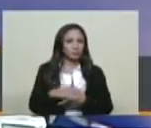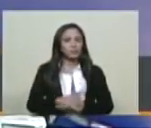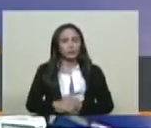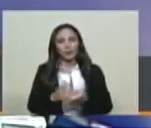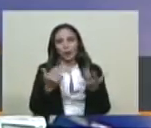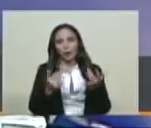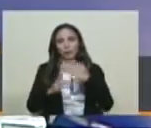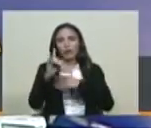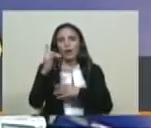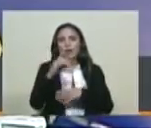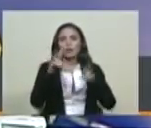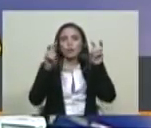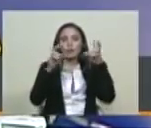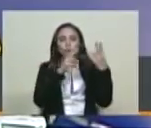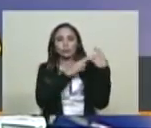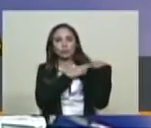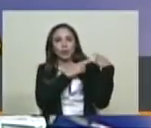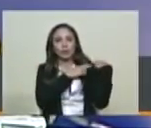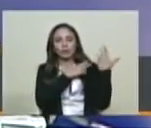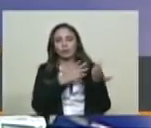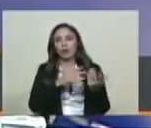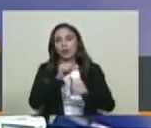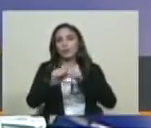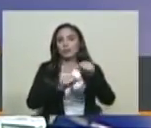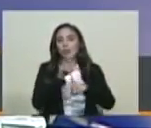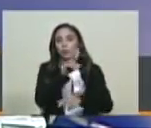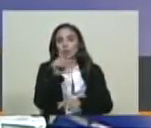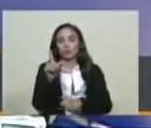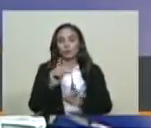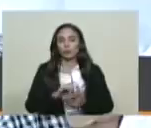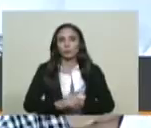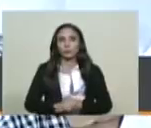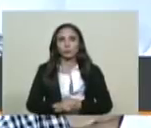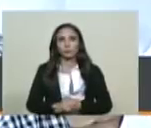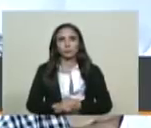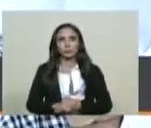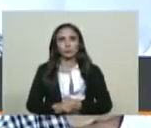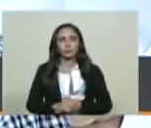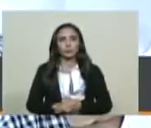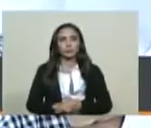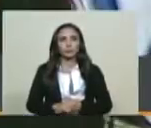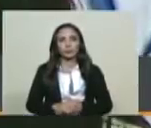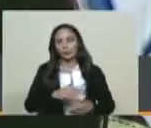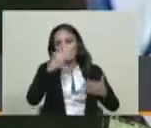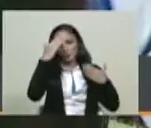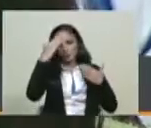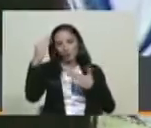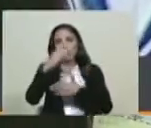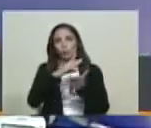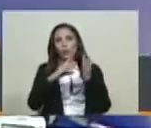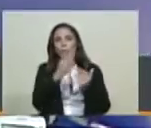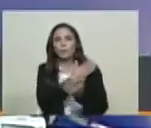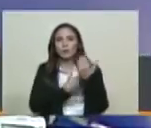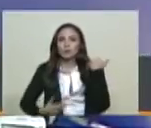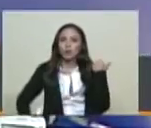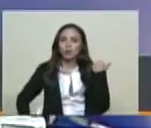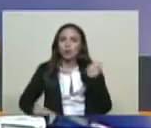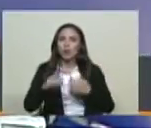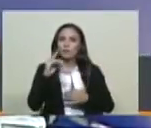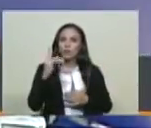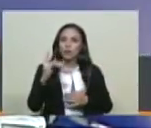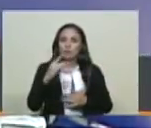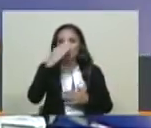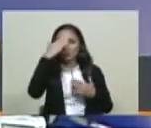inca del siglo XXI, heredero de Atahualpa. Saludo a Evo Morales, en estos días estuvimos hablando